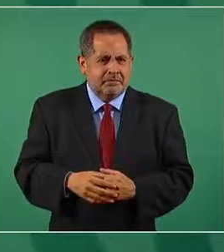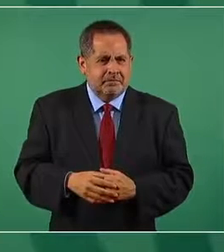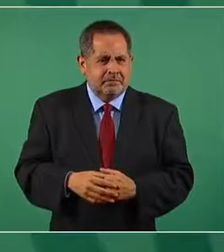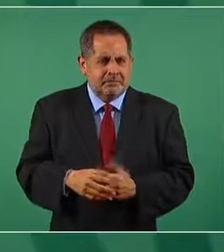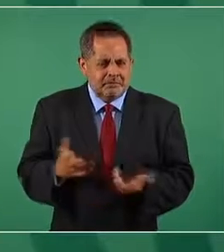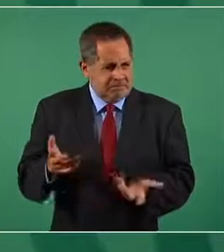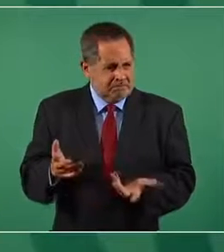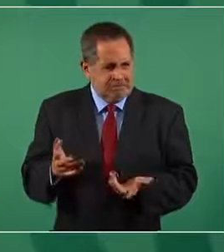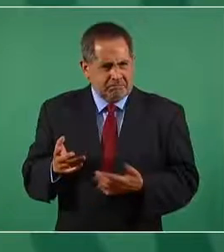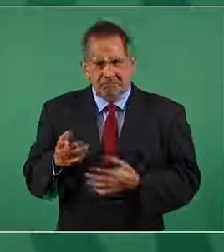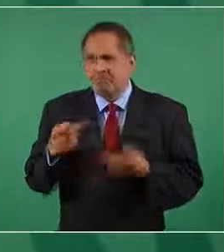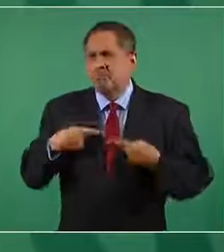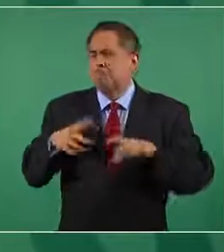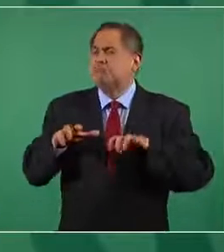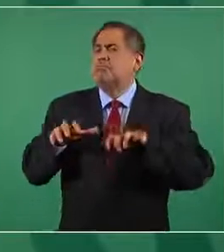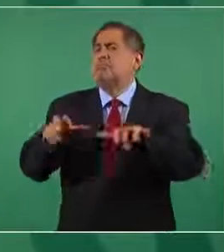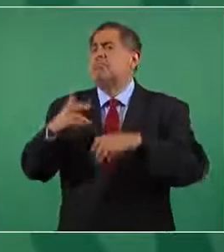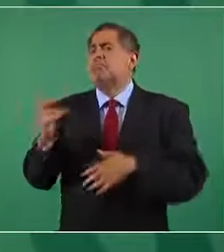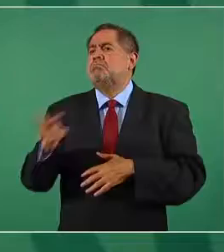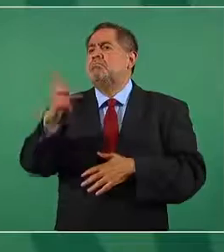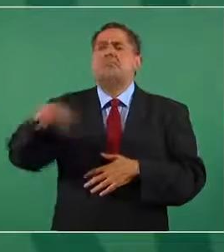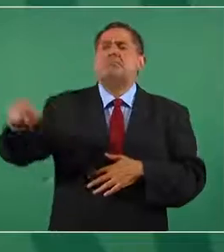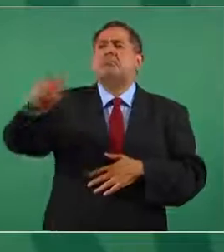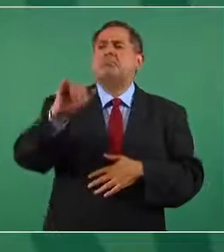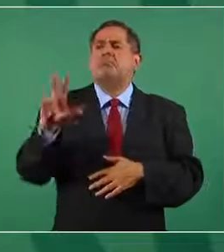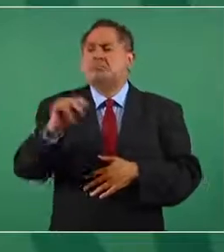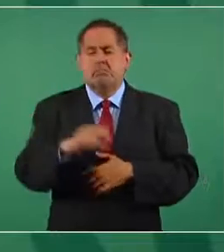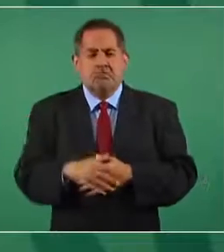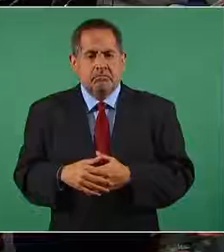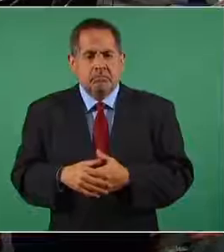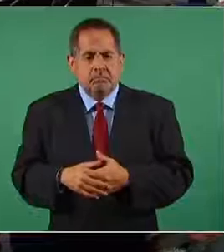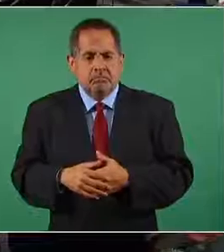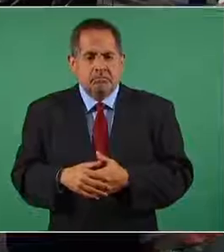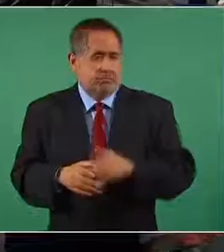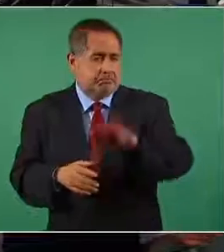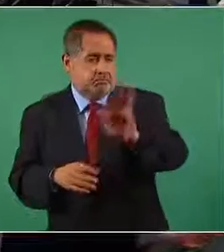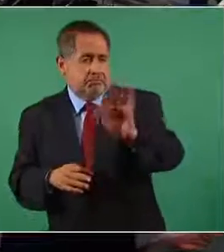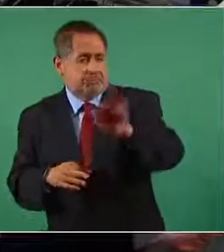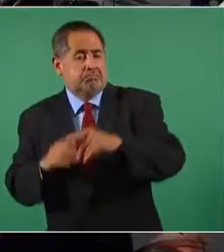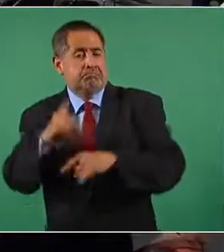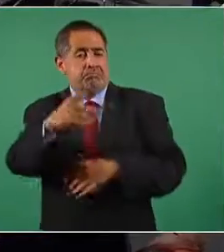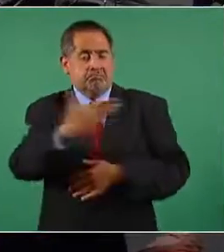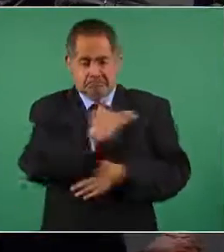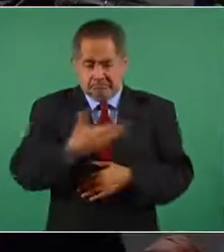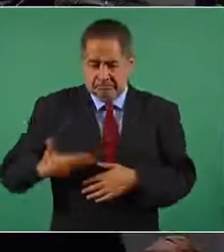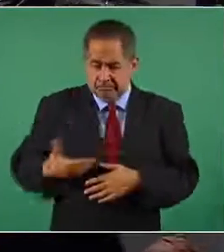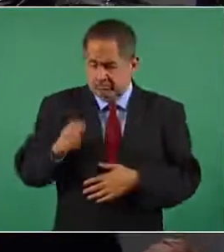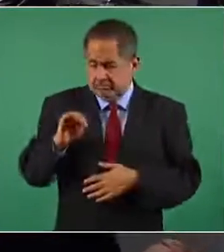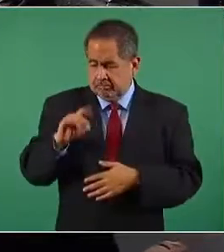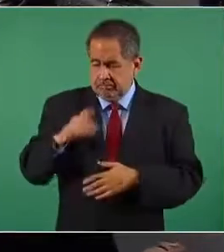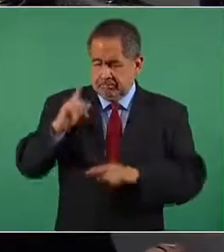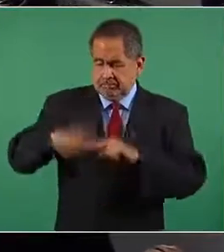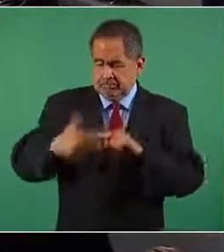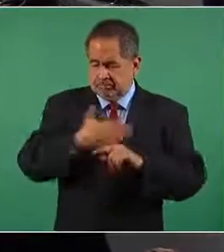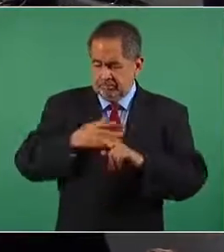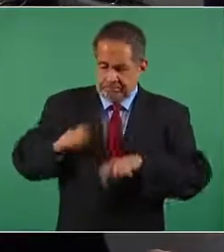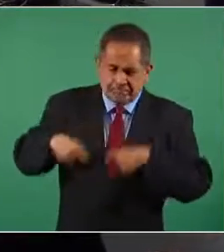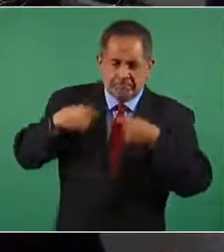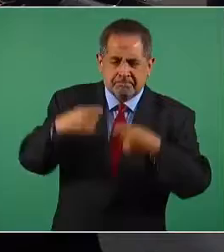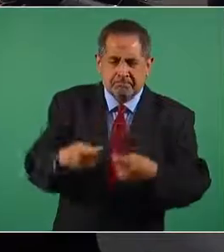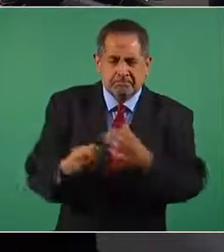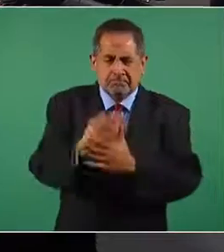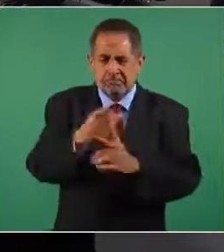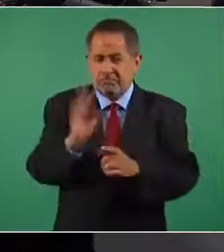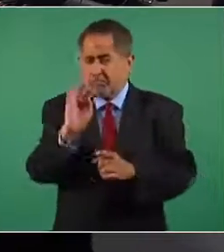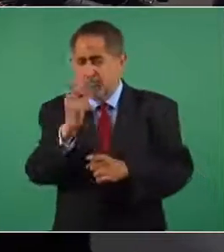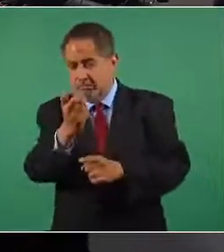que se le pregunte al pueblo? ¿No tiene que ver con la sucesión, presidente, con ya un tema de sucesión presidencial?